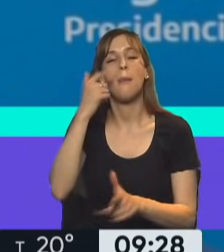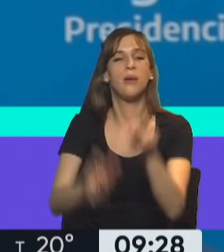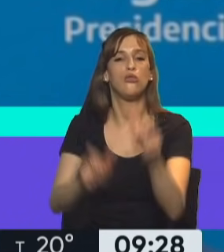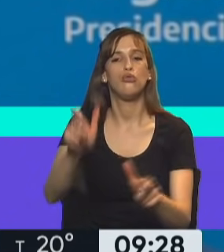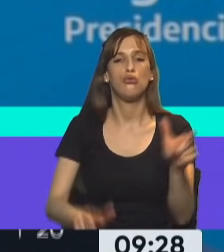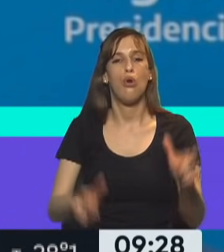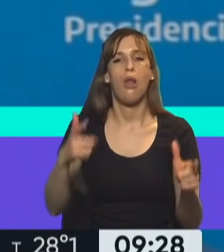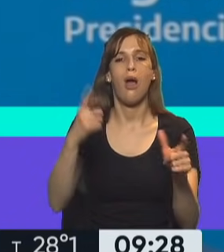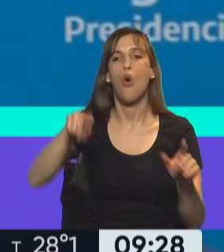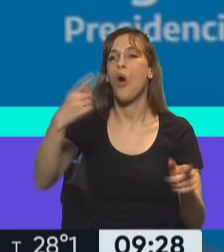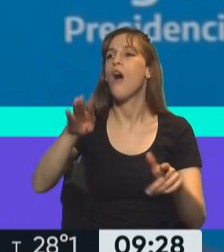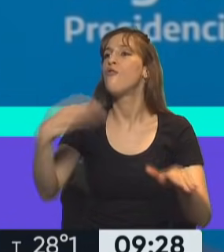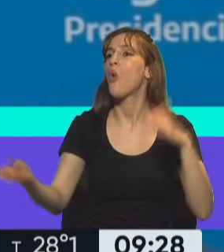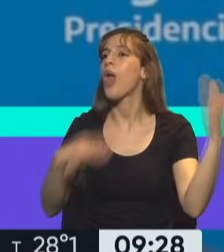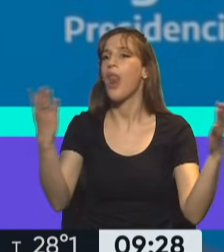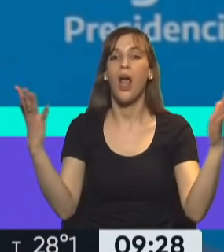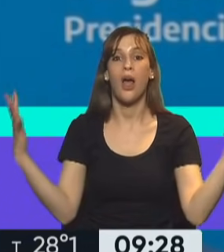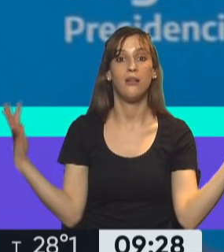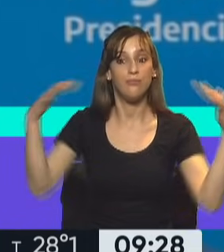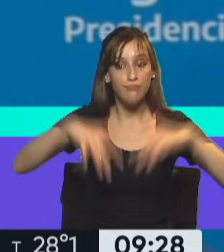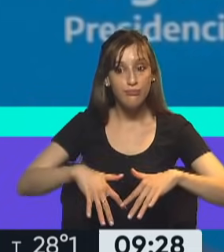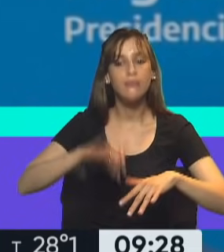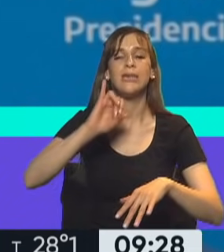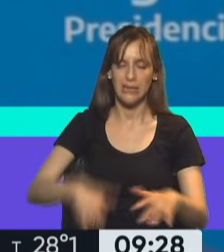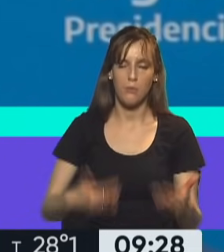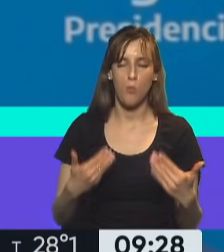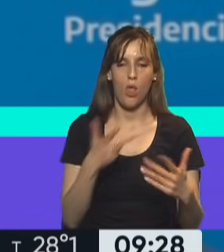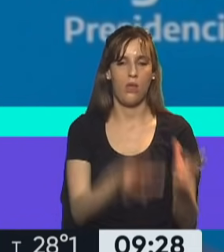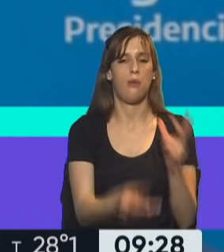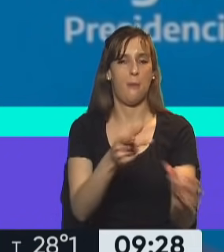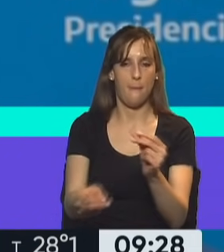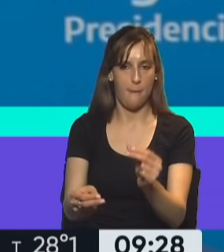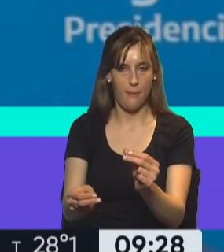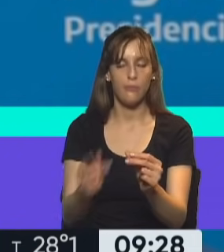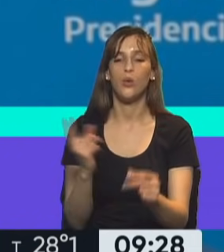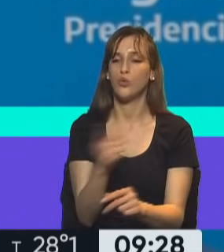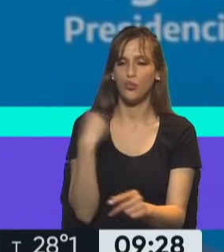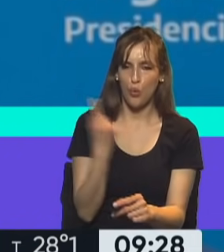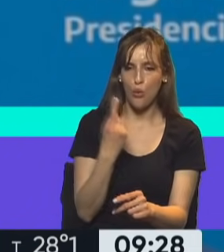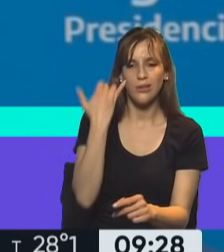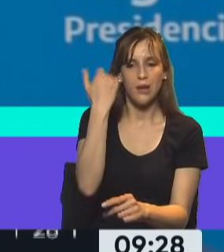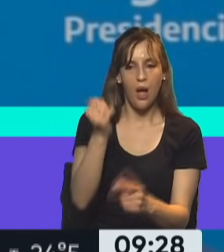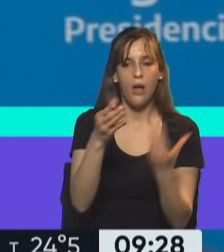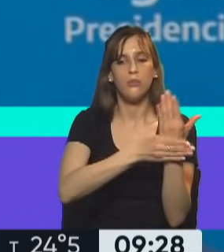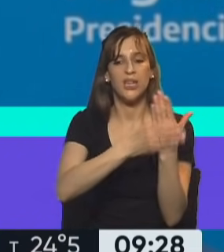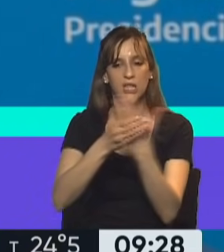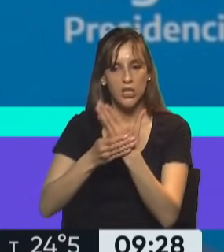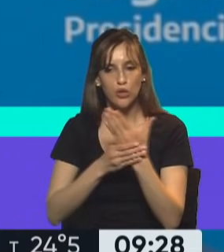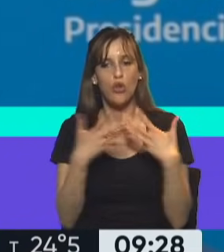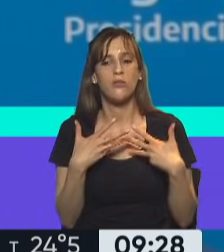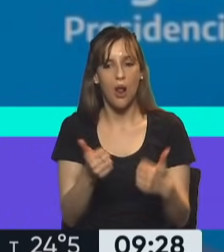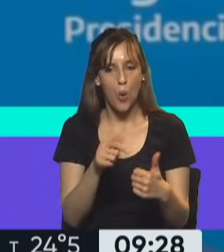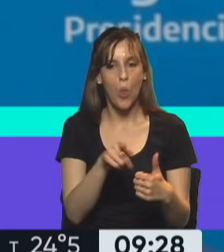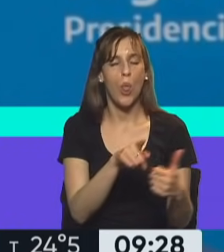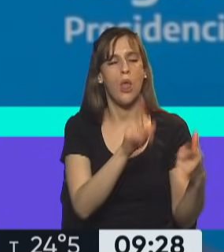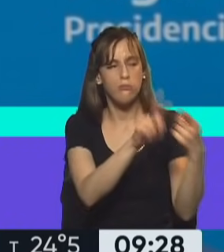estrategias provinciales de vacunación en países limítrofes. Nosotros nos hemos contactado con los ministros de salud que tienen esa